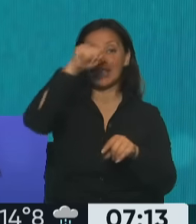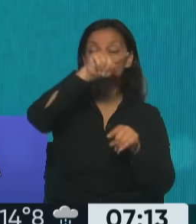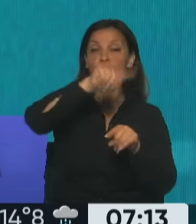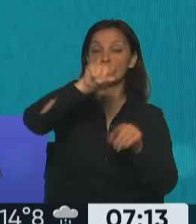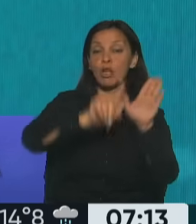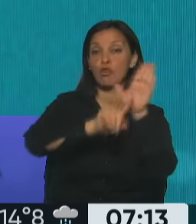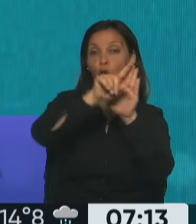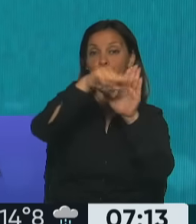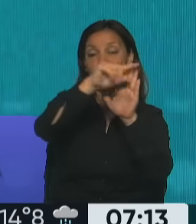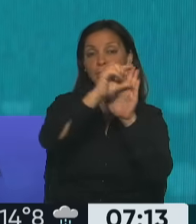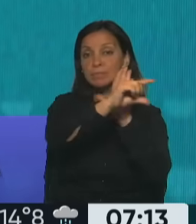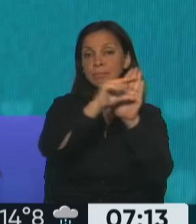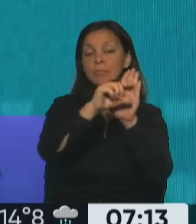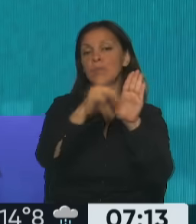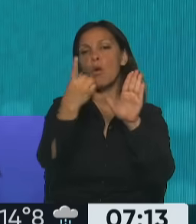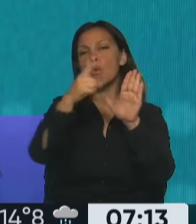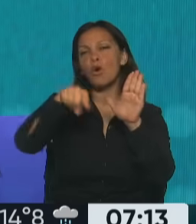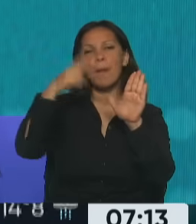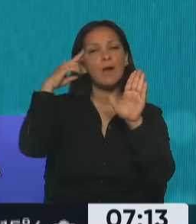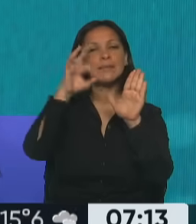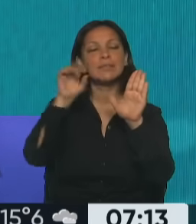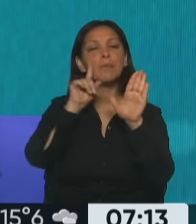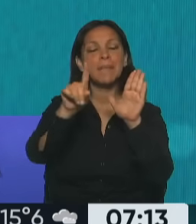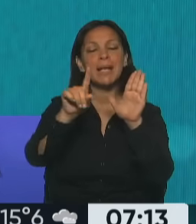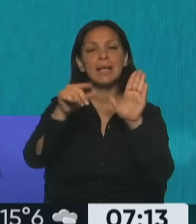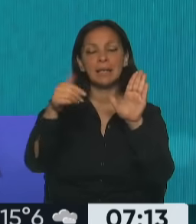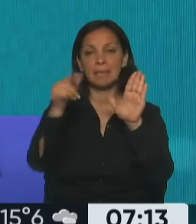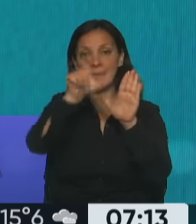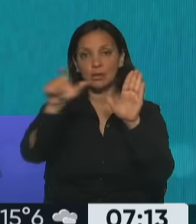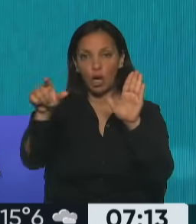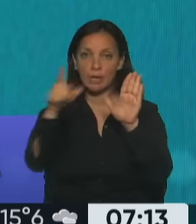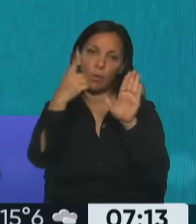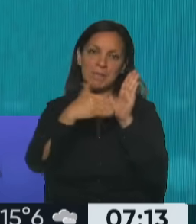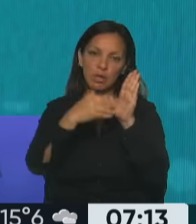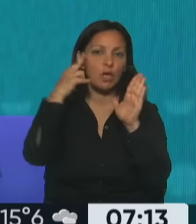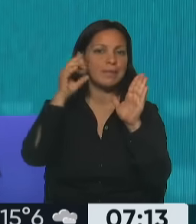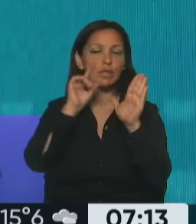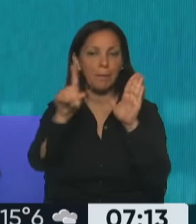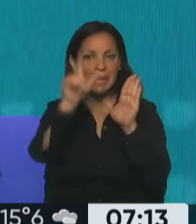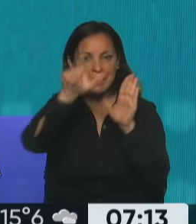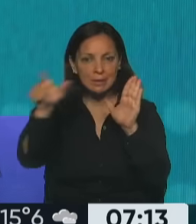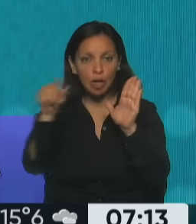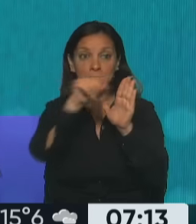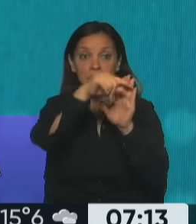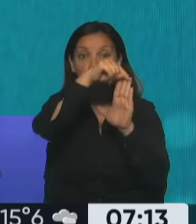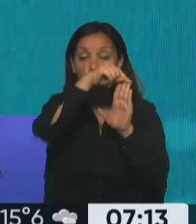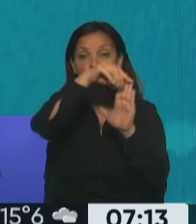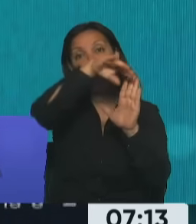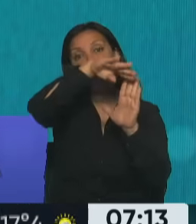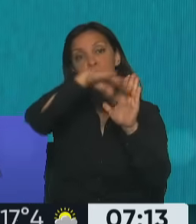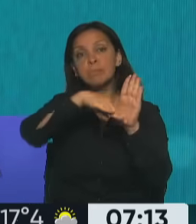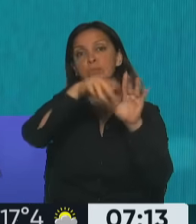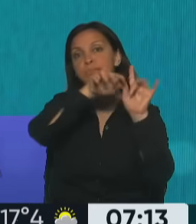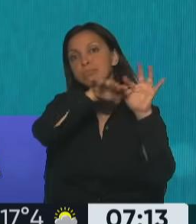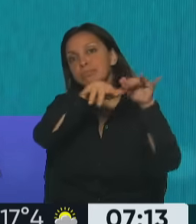1,9 millones justamente desplazados palestinos, gazatíes, que se fueron del norte al sur y